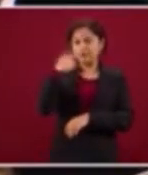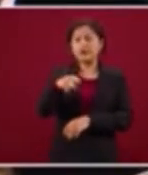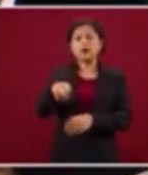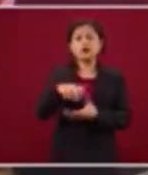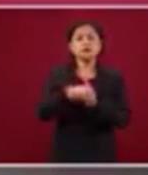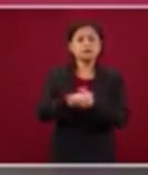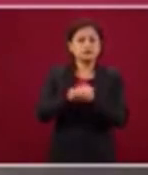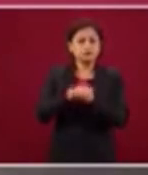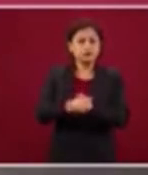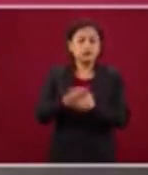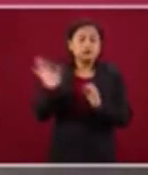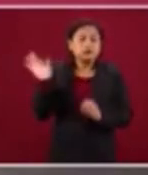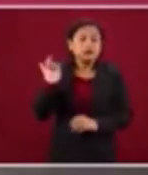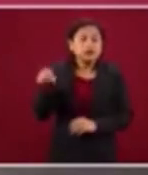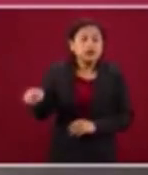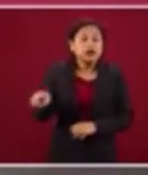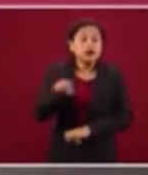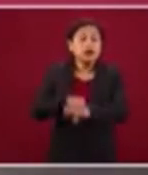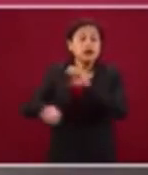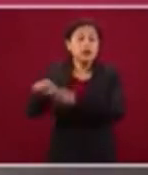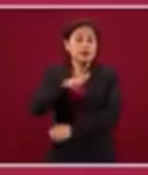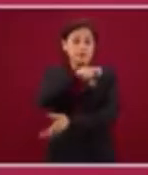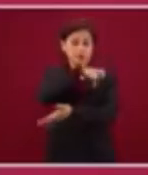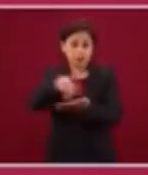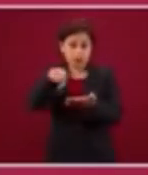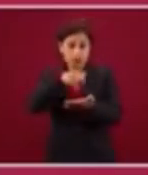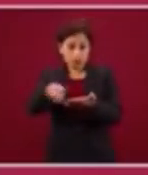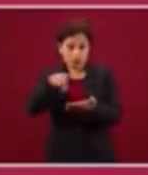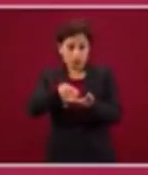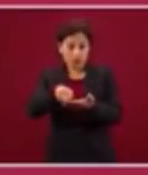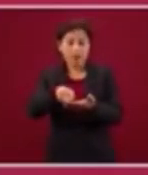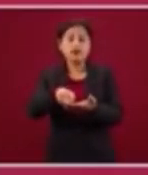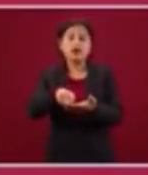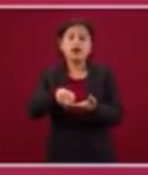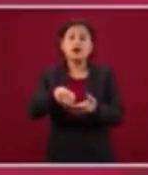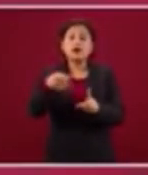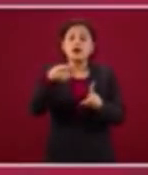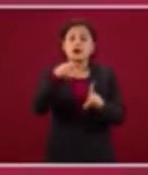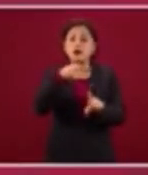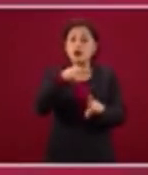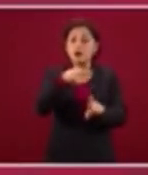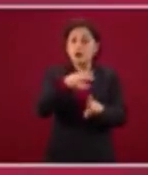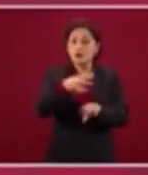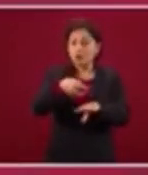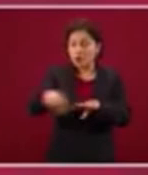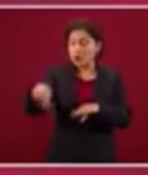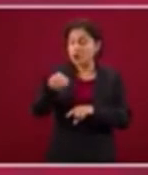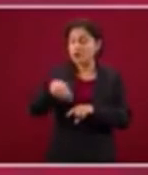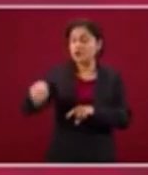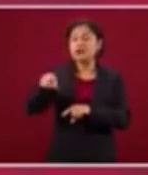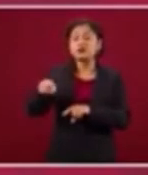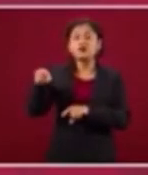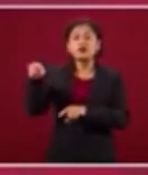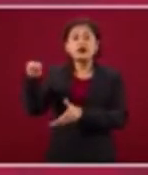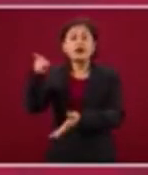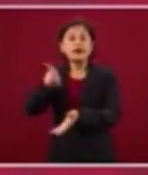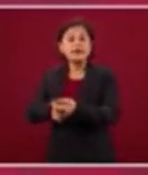entregar esos boletos como estímulo a sus trabajadores,